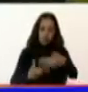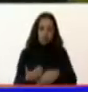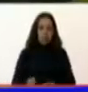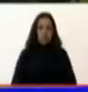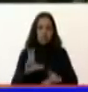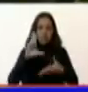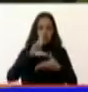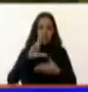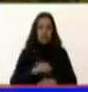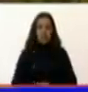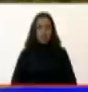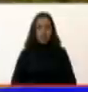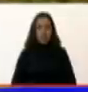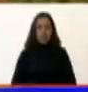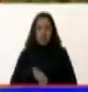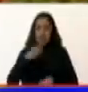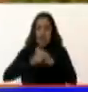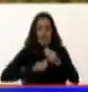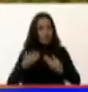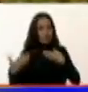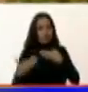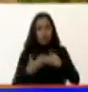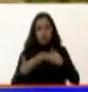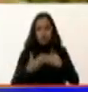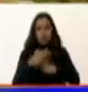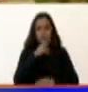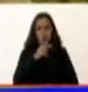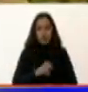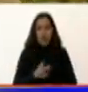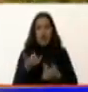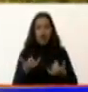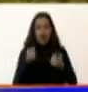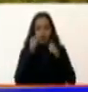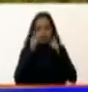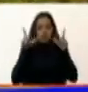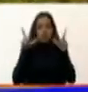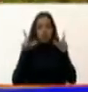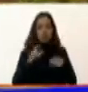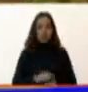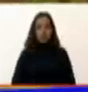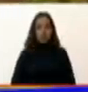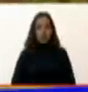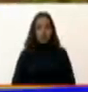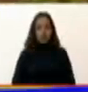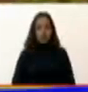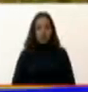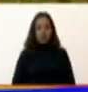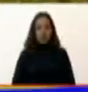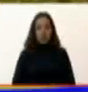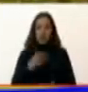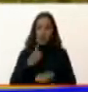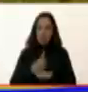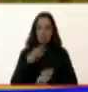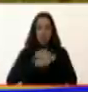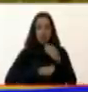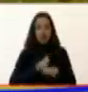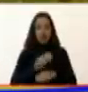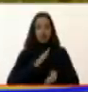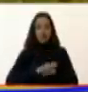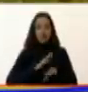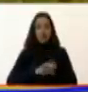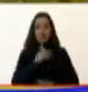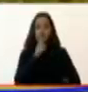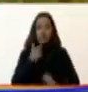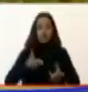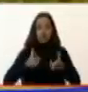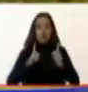región. Se nos ha hecho una guerra terrible. Estamos reaccionando ahora. Además, tenemos que hacerlo porque no hay posibilidad